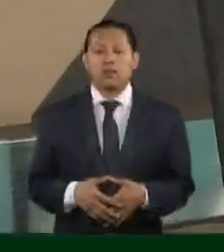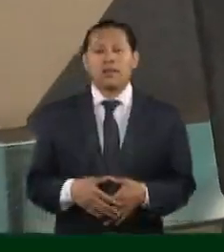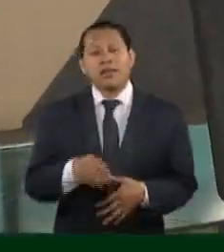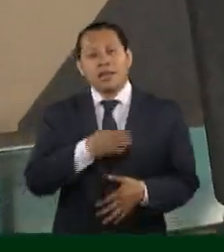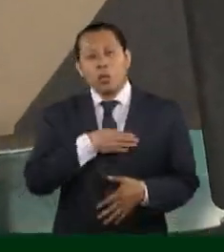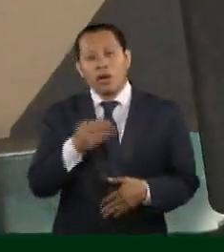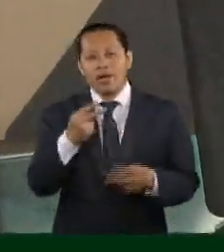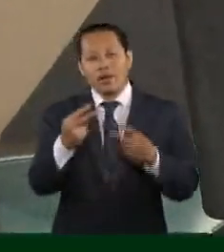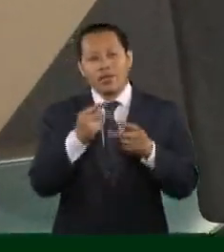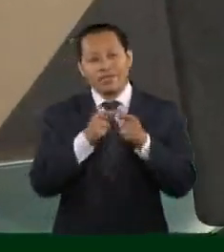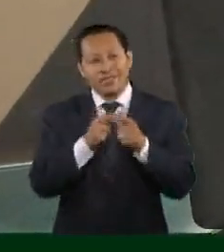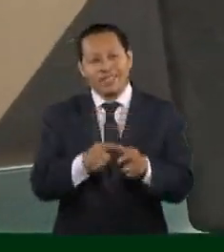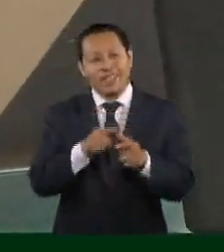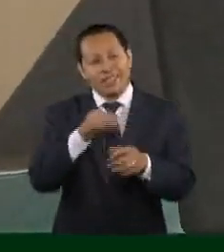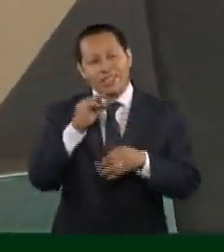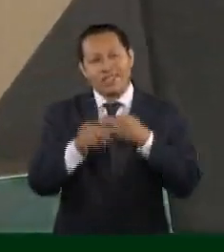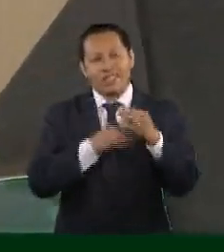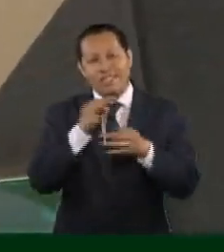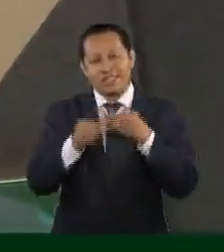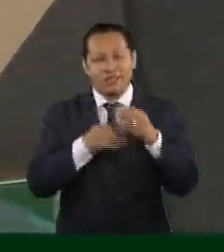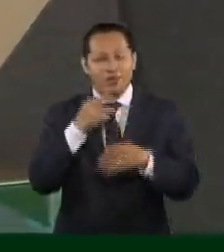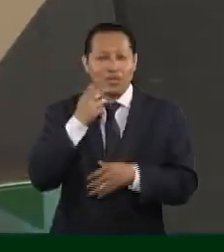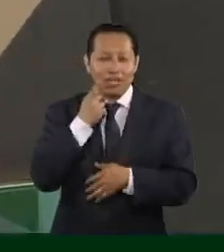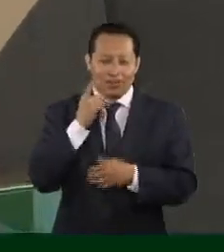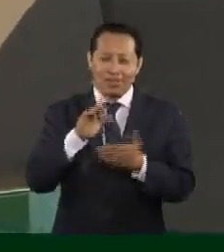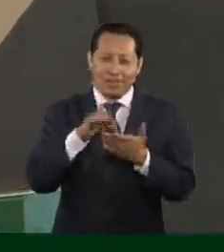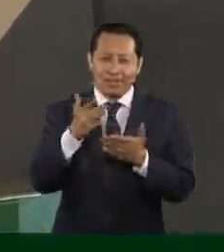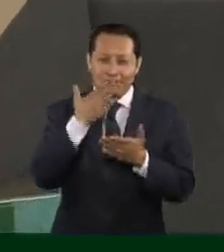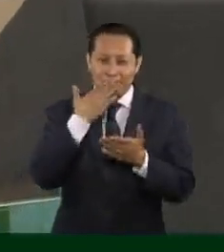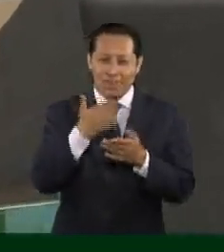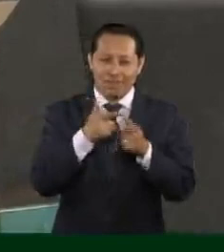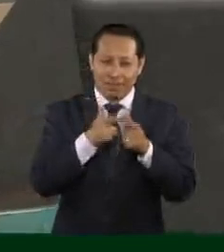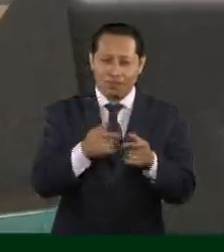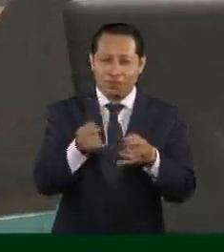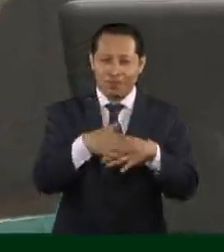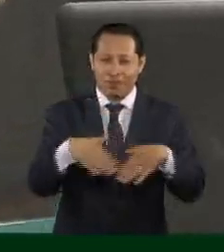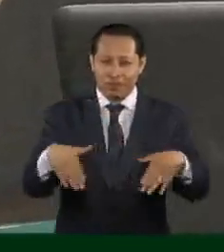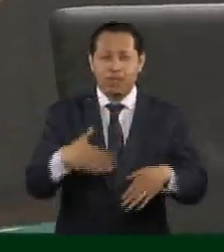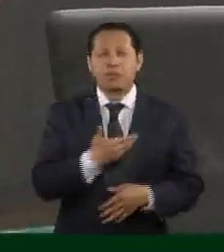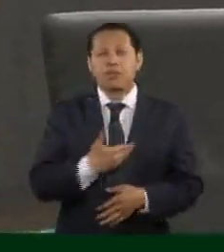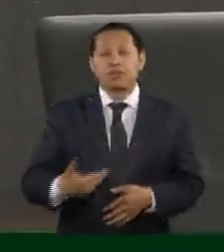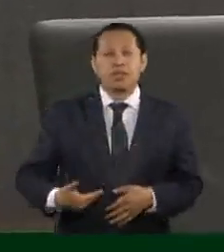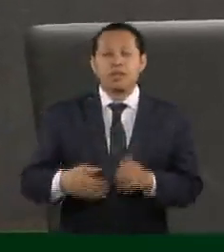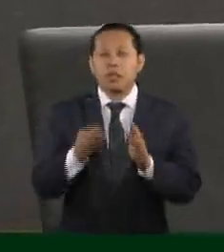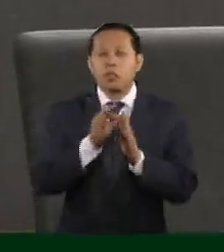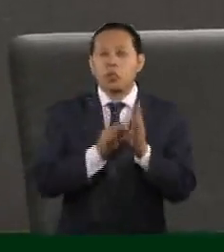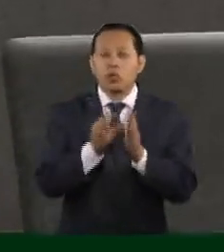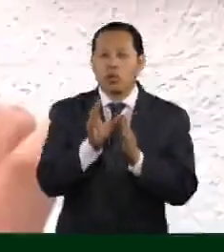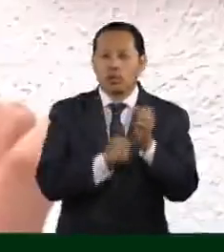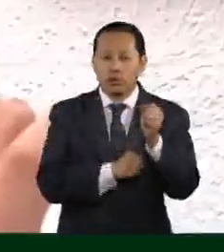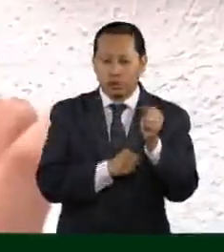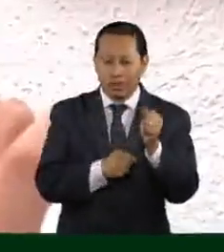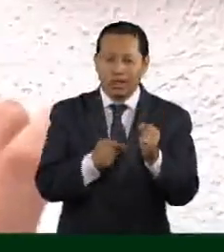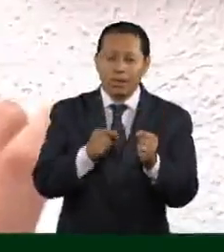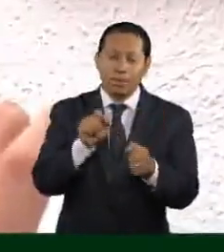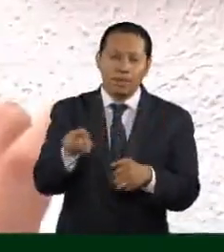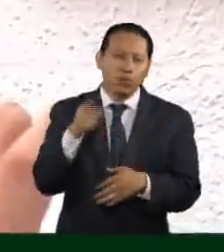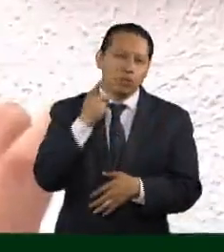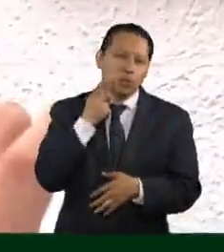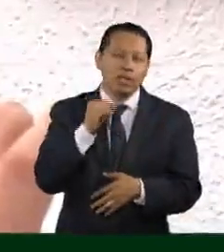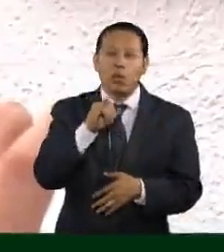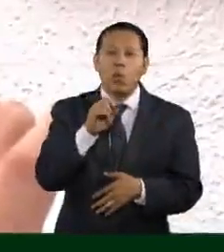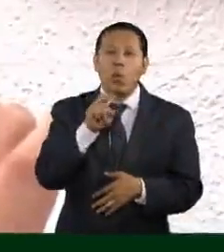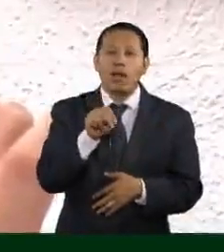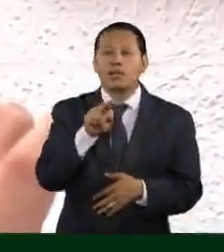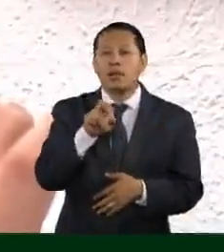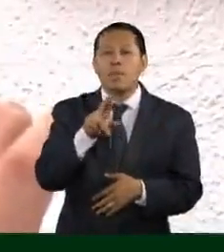que se quedó con nosotros aquí en Noticias Diputados. Vámonos con más información, porque el presidente de la Comisión de Puntos Constitucionales, el diputado Juan Ramiro